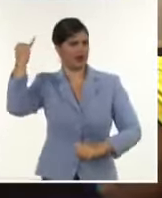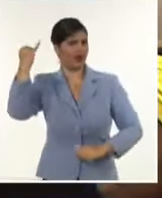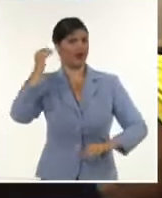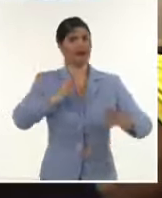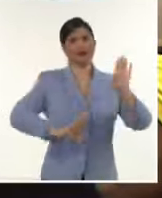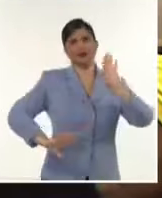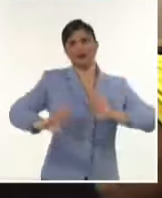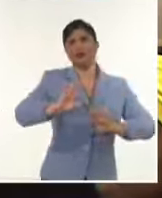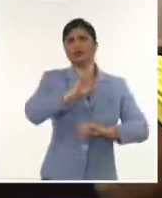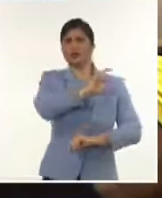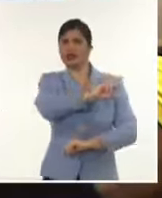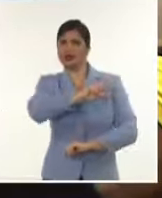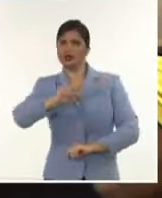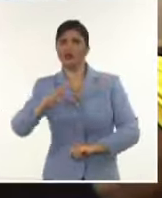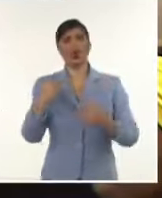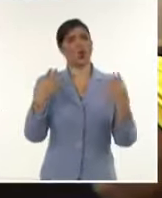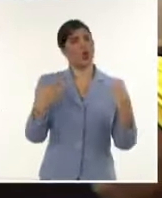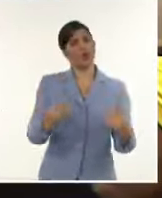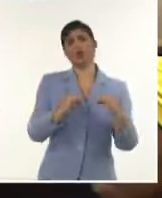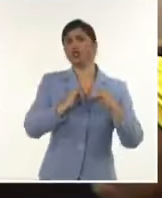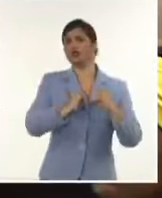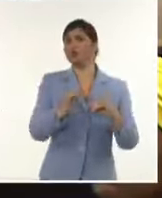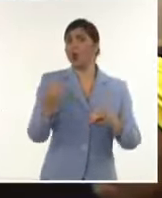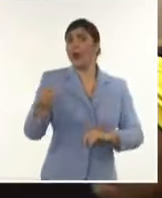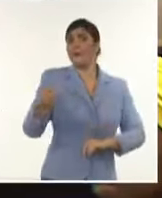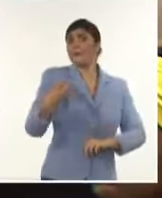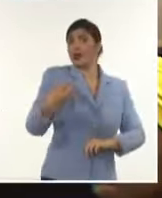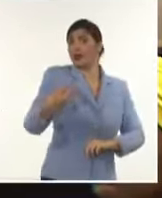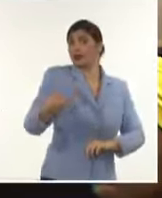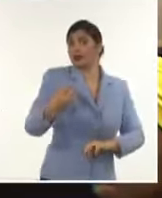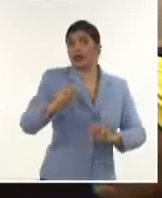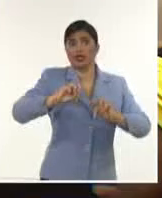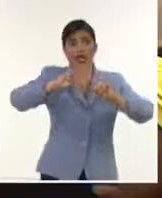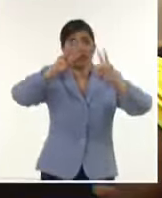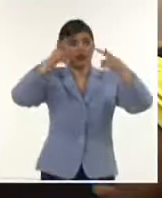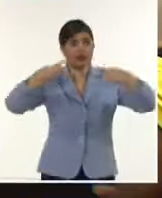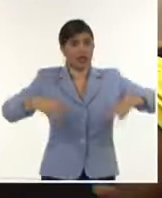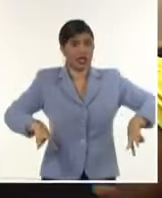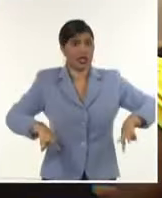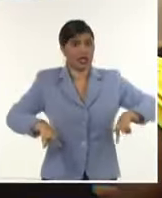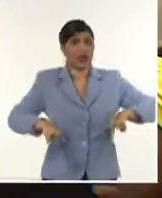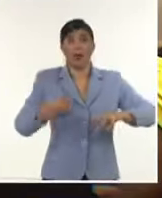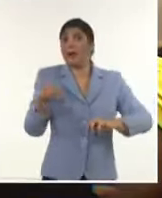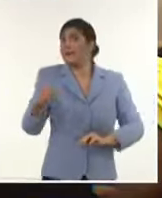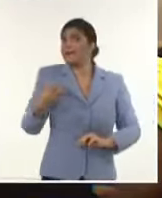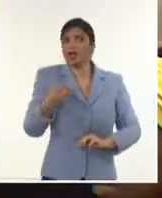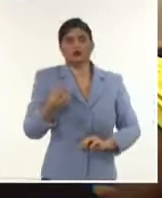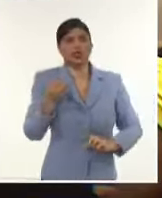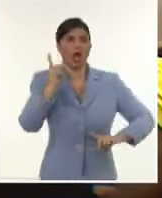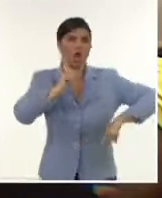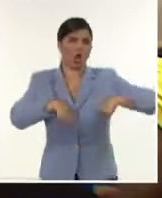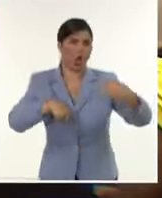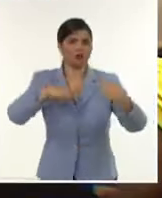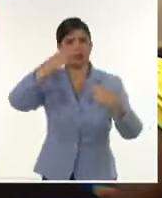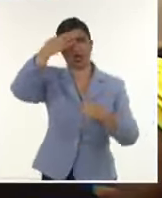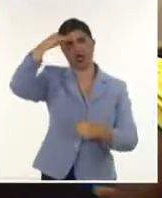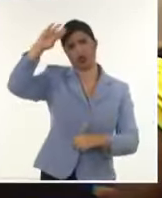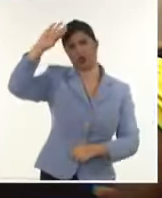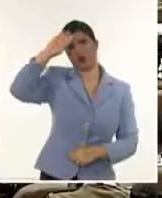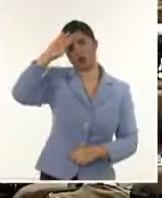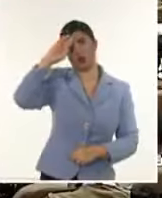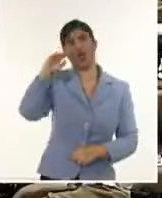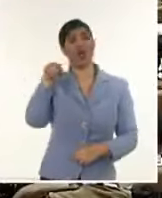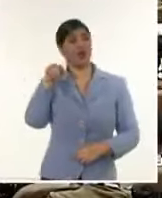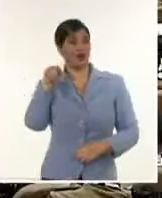redes sociales digitales no favorecen, no son para que Cuba ponga su